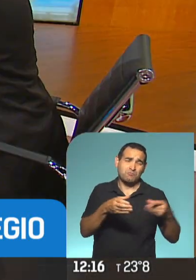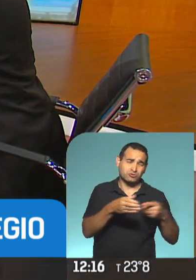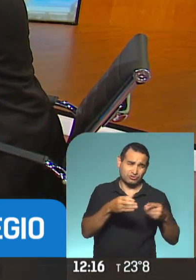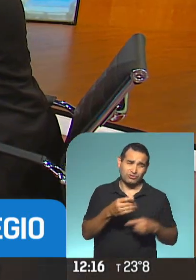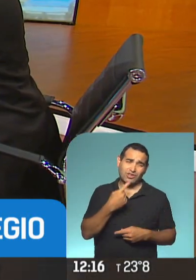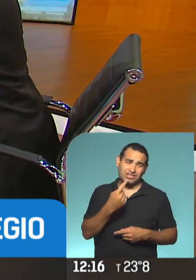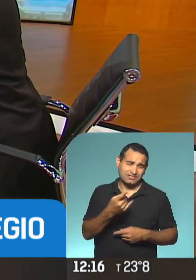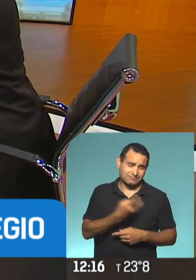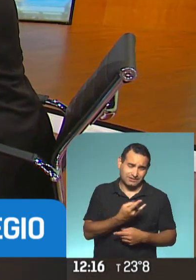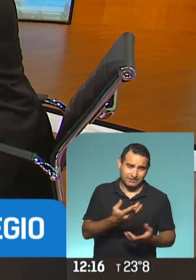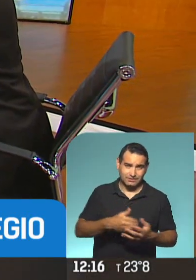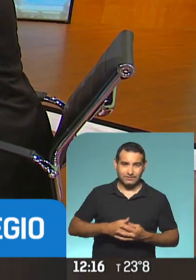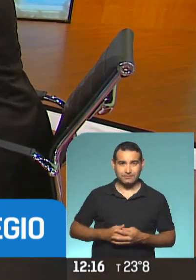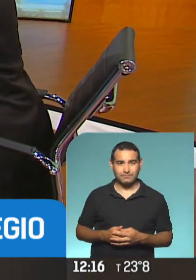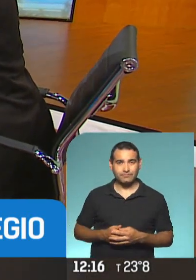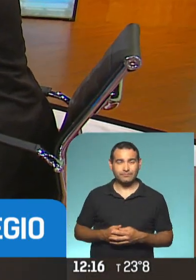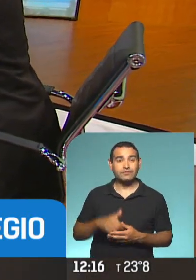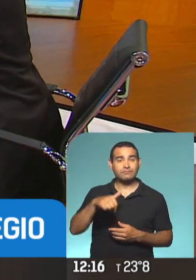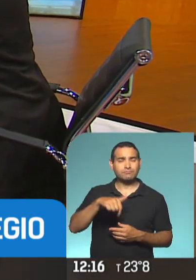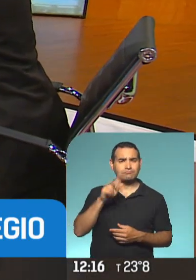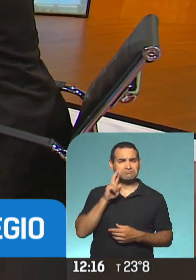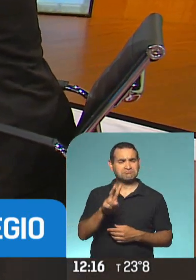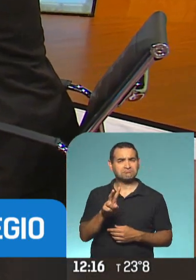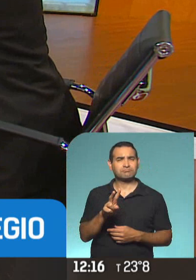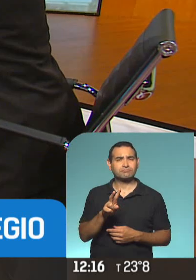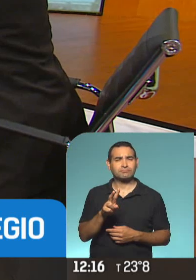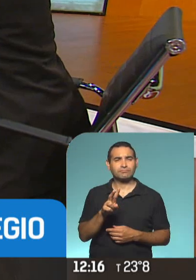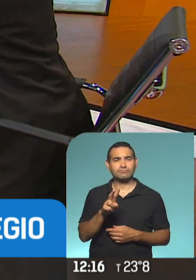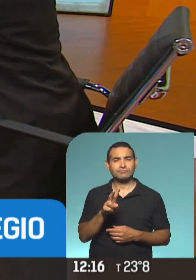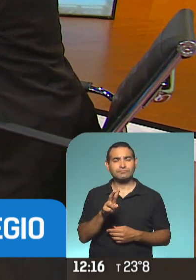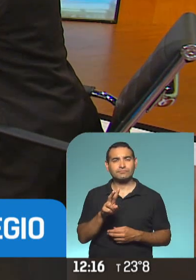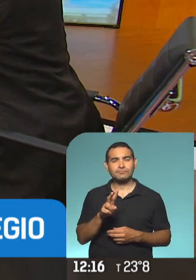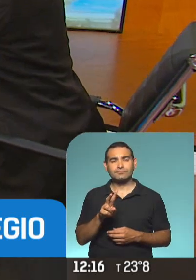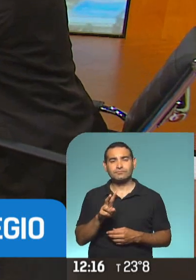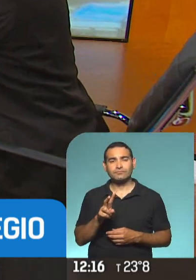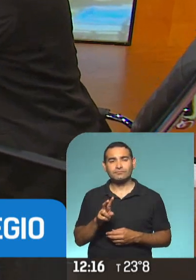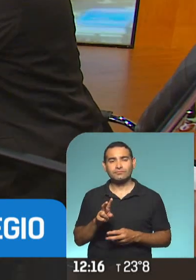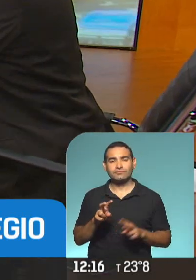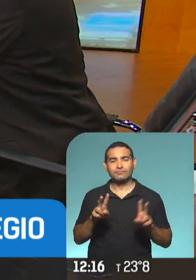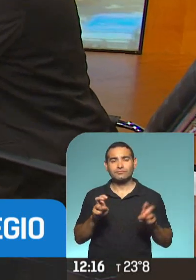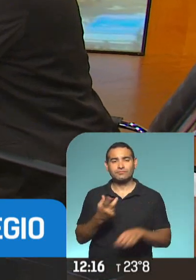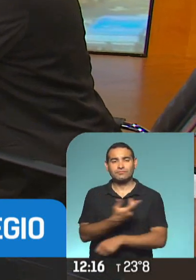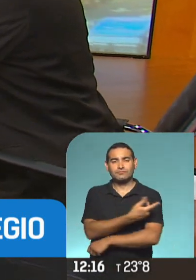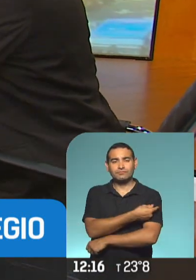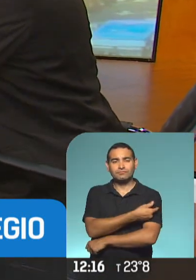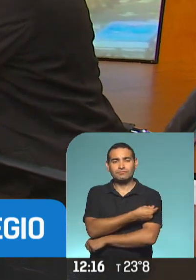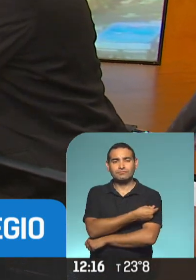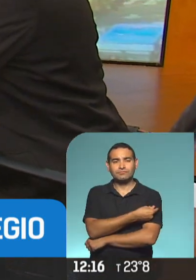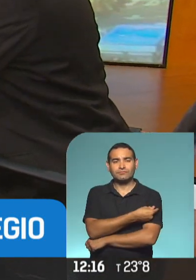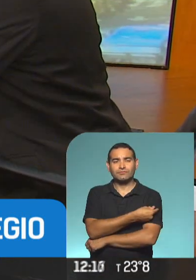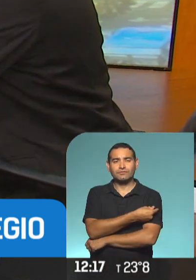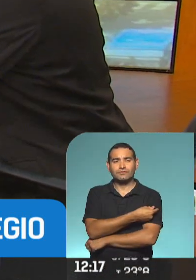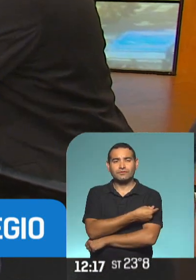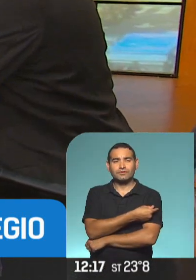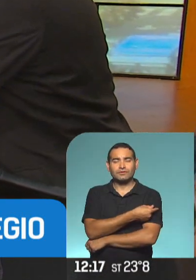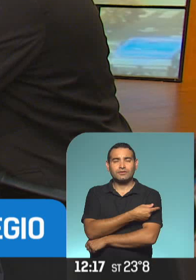montar, ¿no? La obscenidad que estamos viendo con el tema de la vacuna, ya la